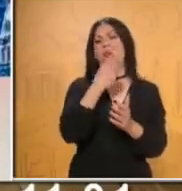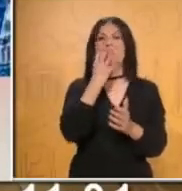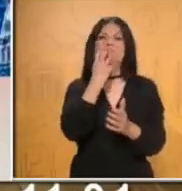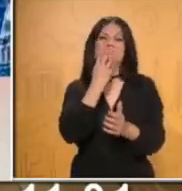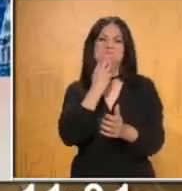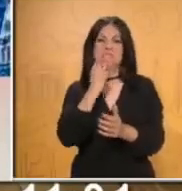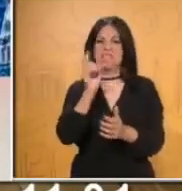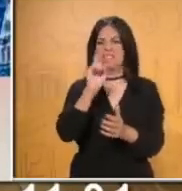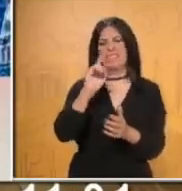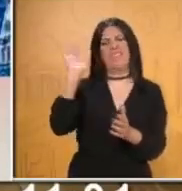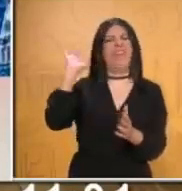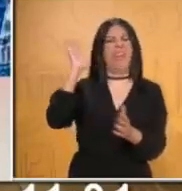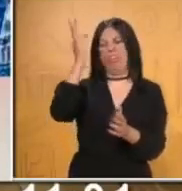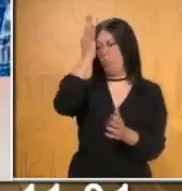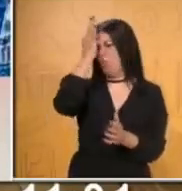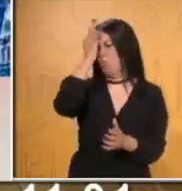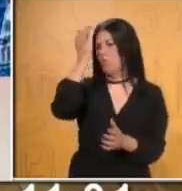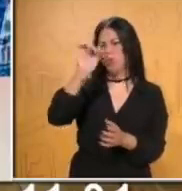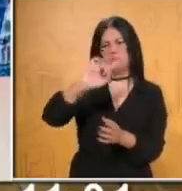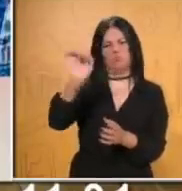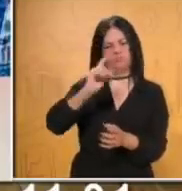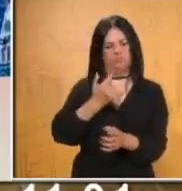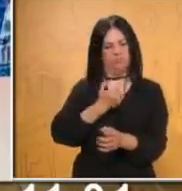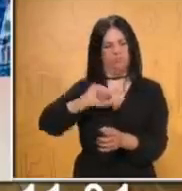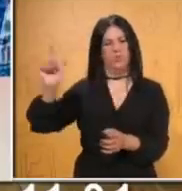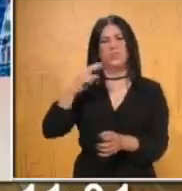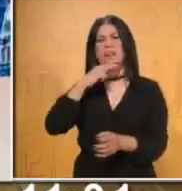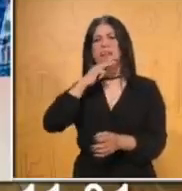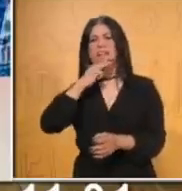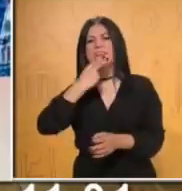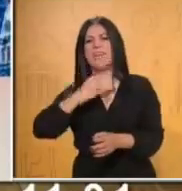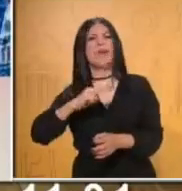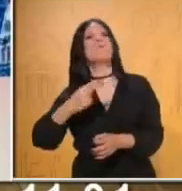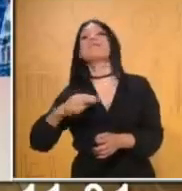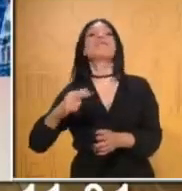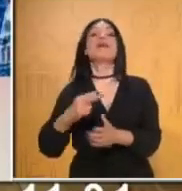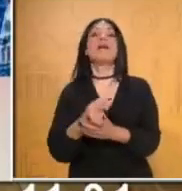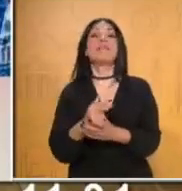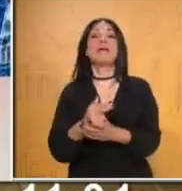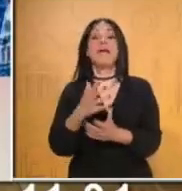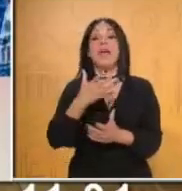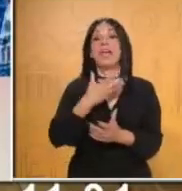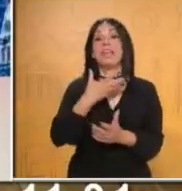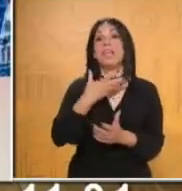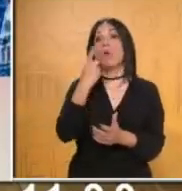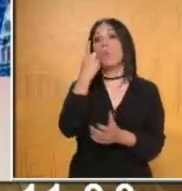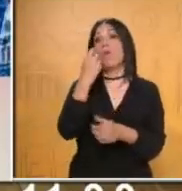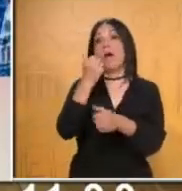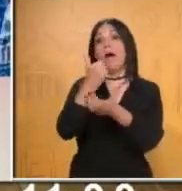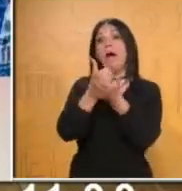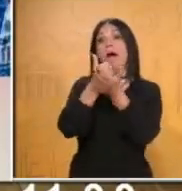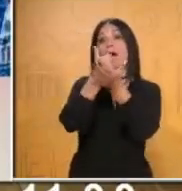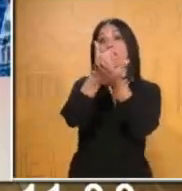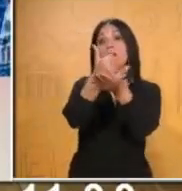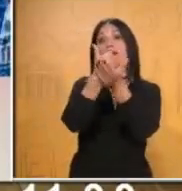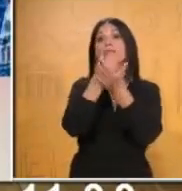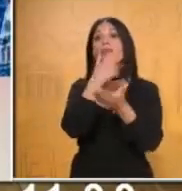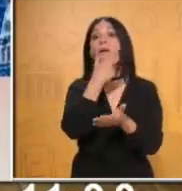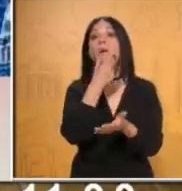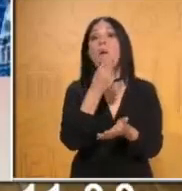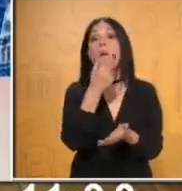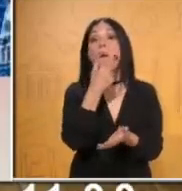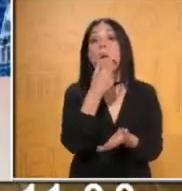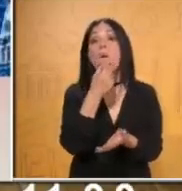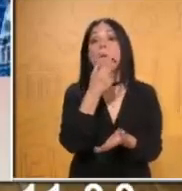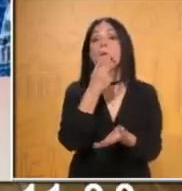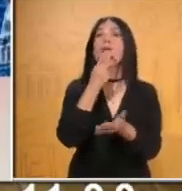tontería. También con él trabaja su mal pagado empleado llamado Bob Cratchit, quien le pide que por favor le dé